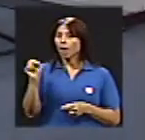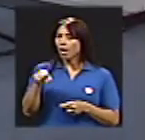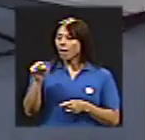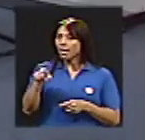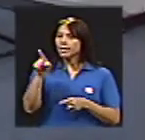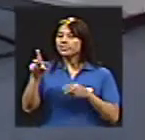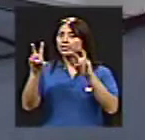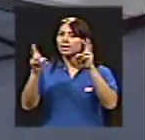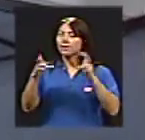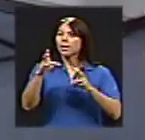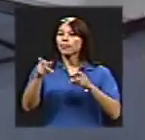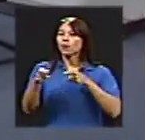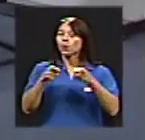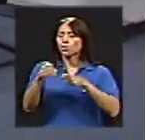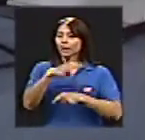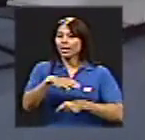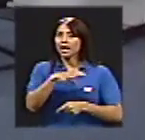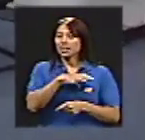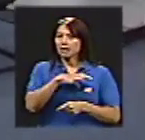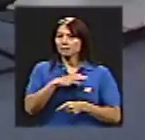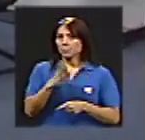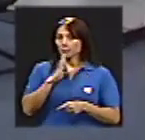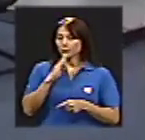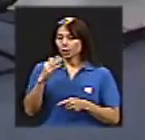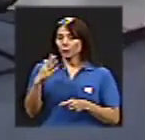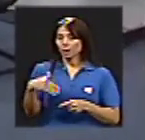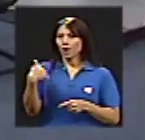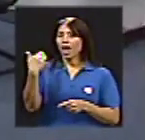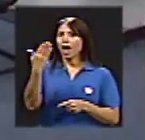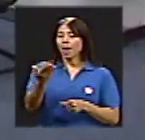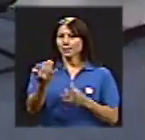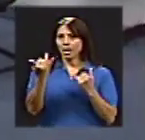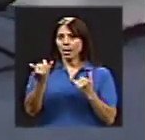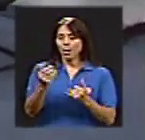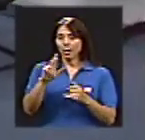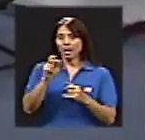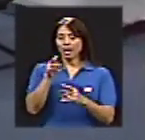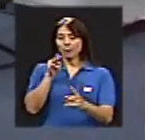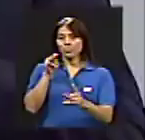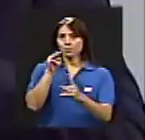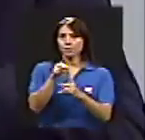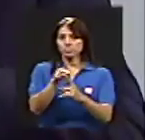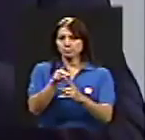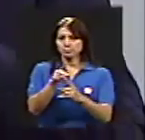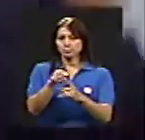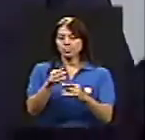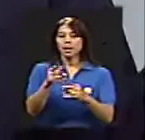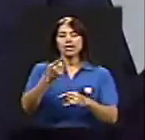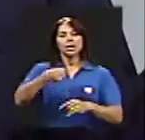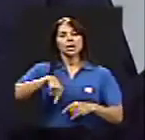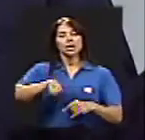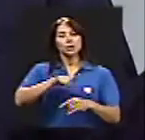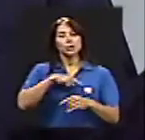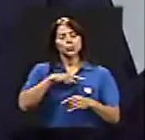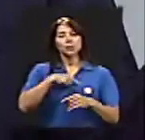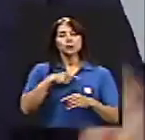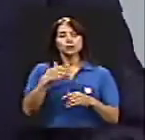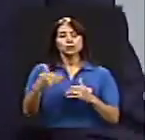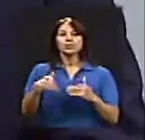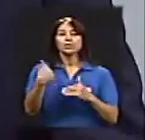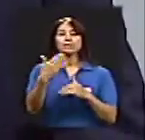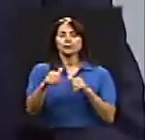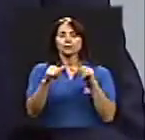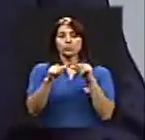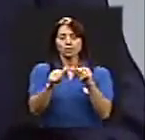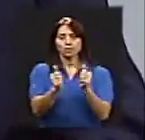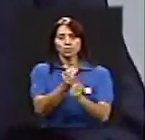de la calidad, don Denis, lo conversamos una vez que el canal nos autorice a volver a comunicarnos con las